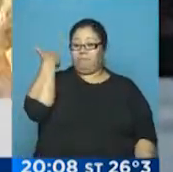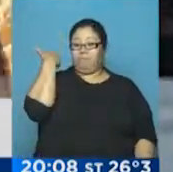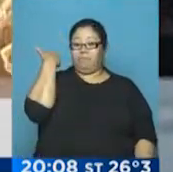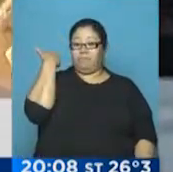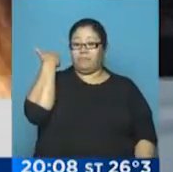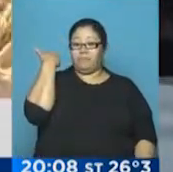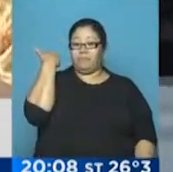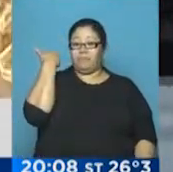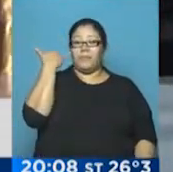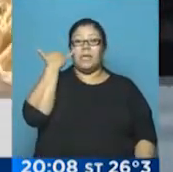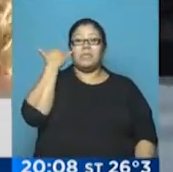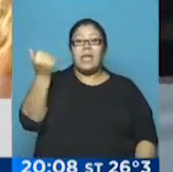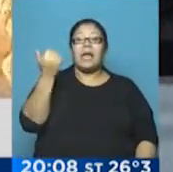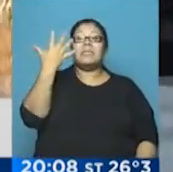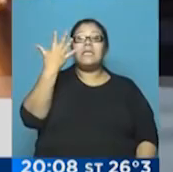hemos llegado al